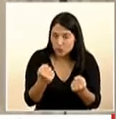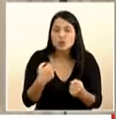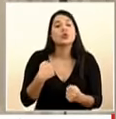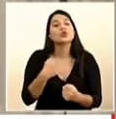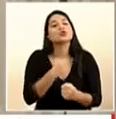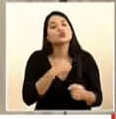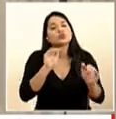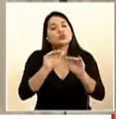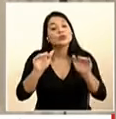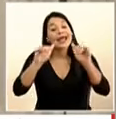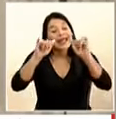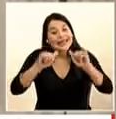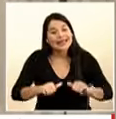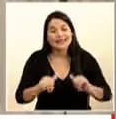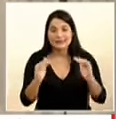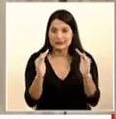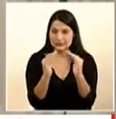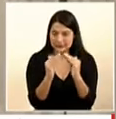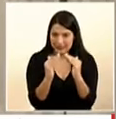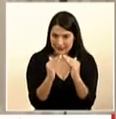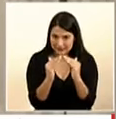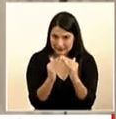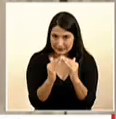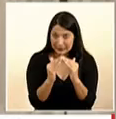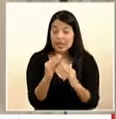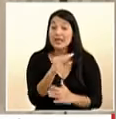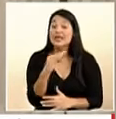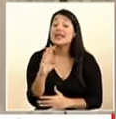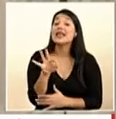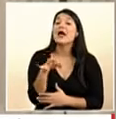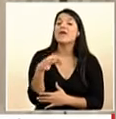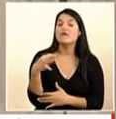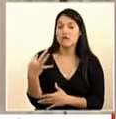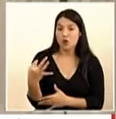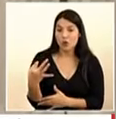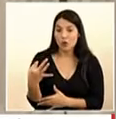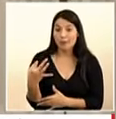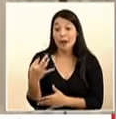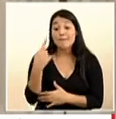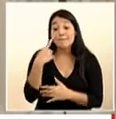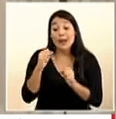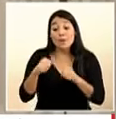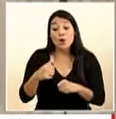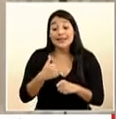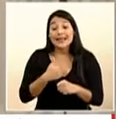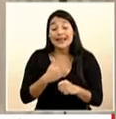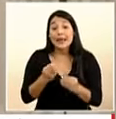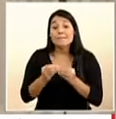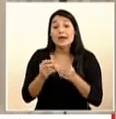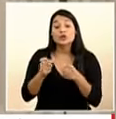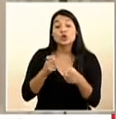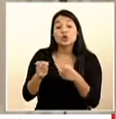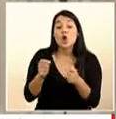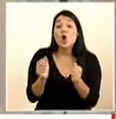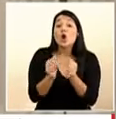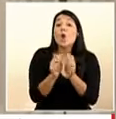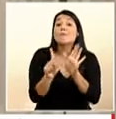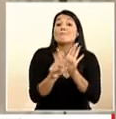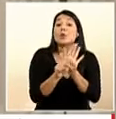permanecer en sus hogares y la forma de ejercer este control será a partir de las restricciones